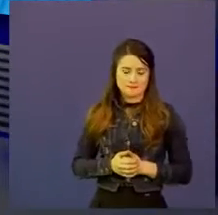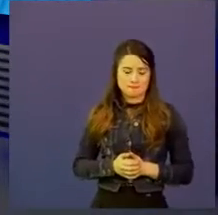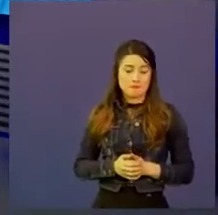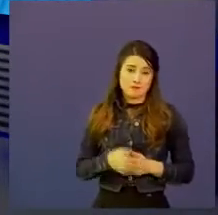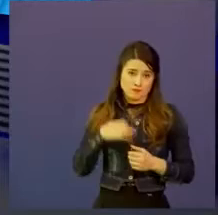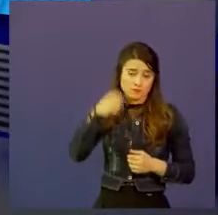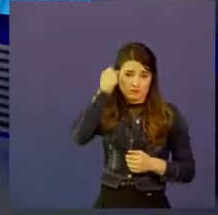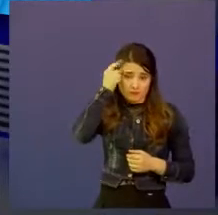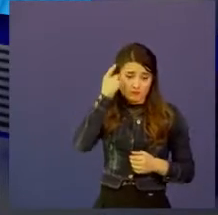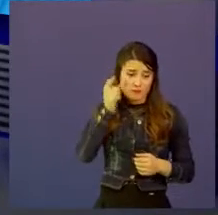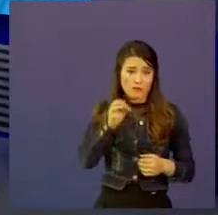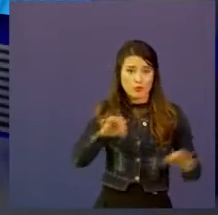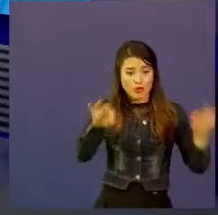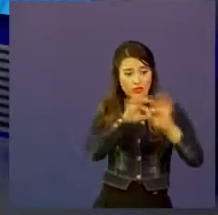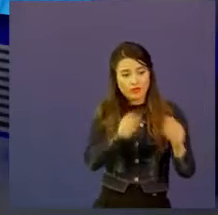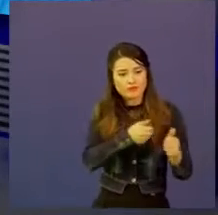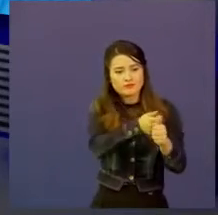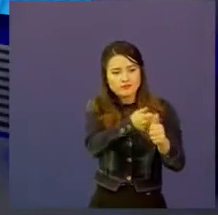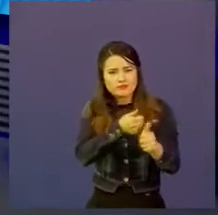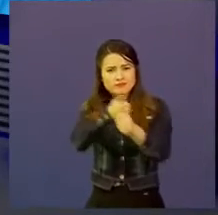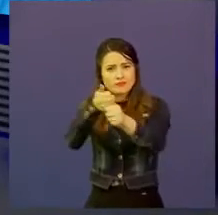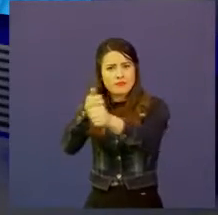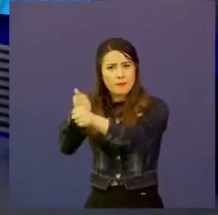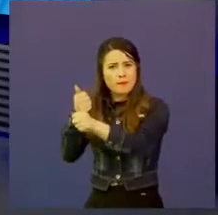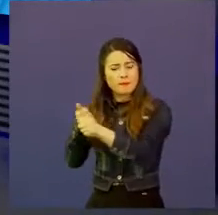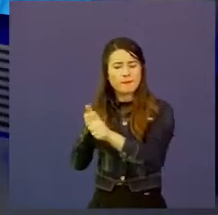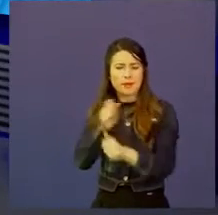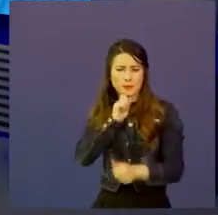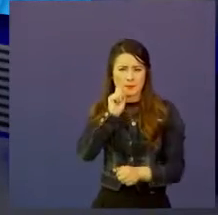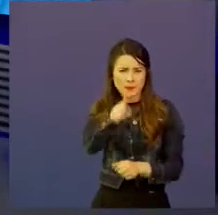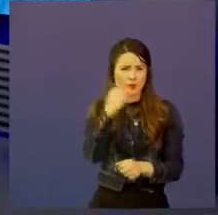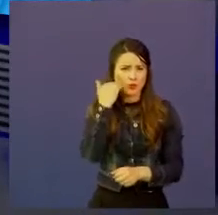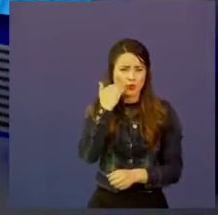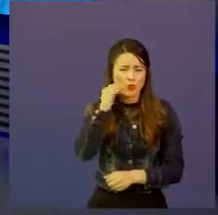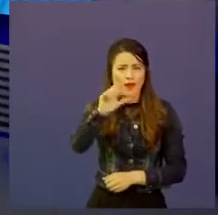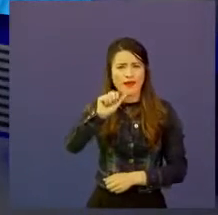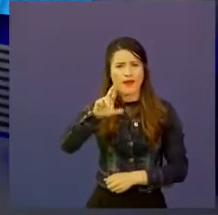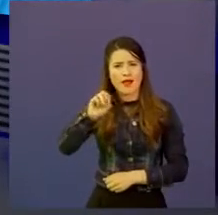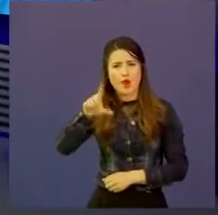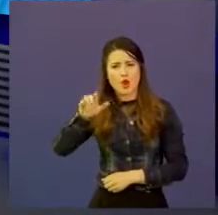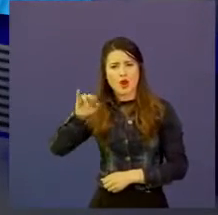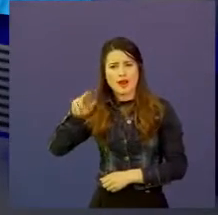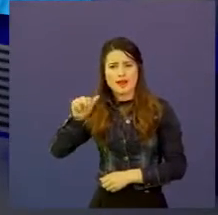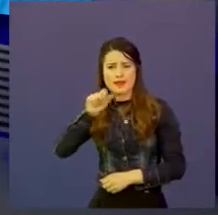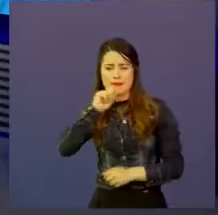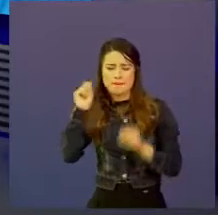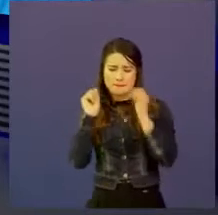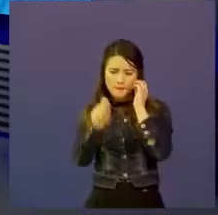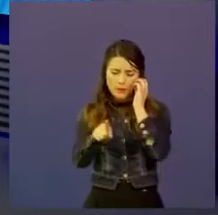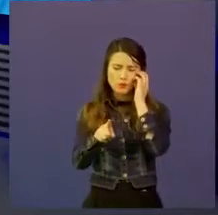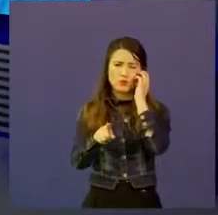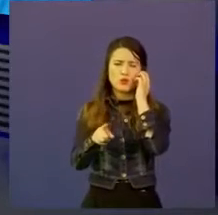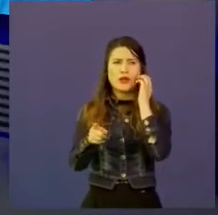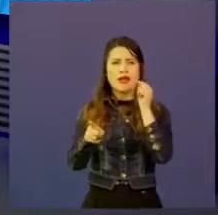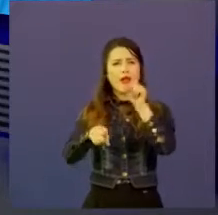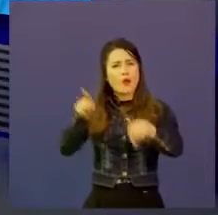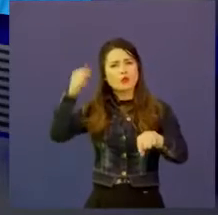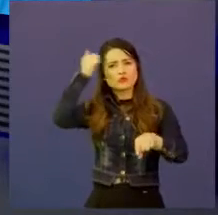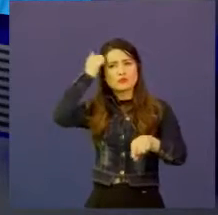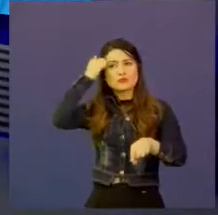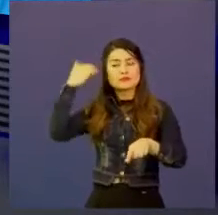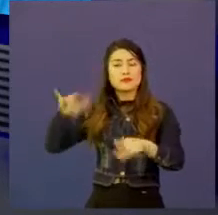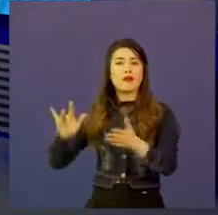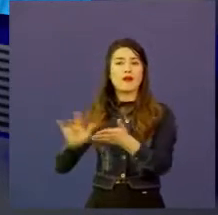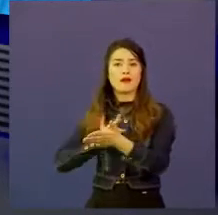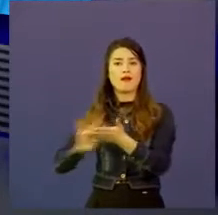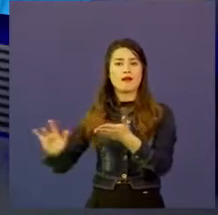tú, Carolina, a aquellos docentes que nos están viendo, que han pasado por nuestros procesos de formación, que tienen los dispositivos en el aula y que